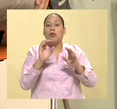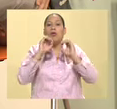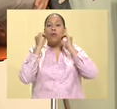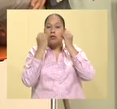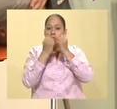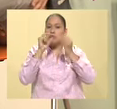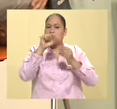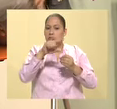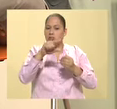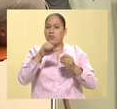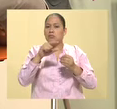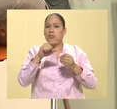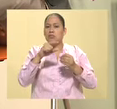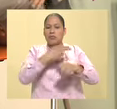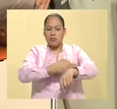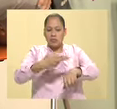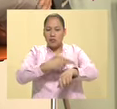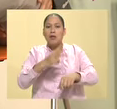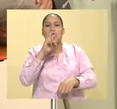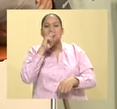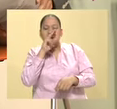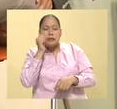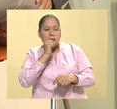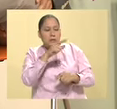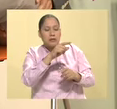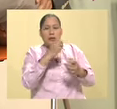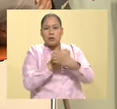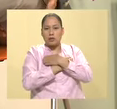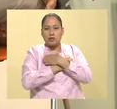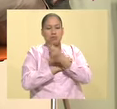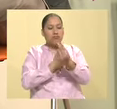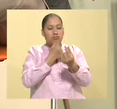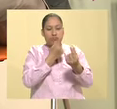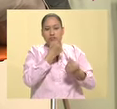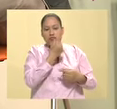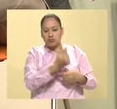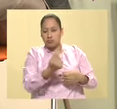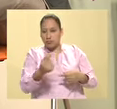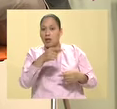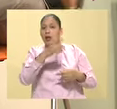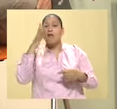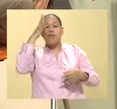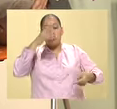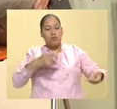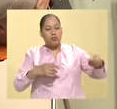del gobierno pues siempre está preocupado por la educación de todos los niños que son el futuro de nuestro país. Así es, mi Kiki.